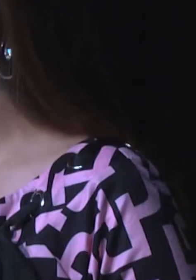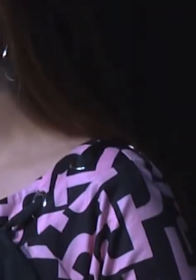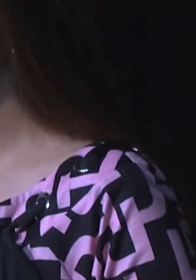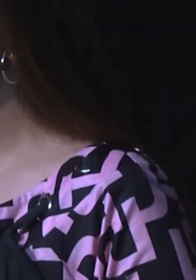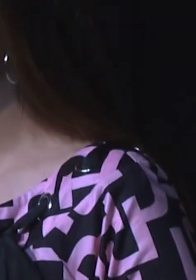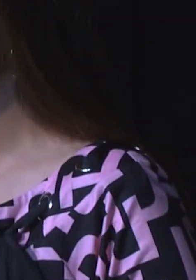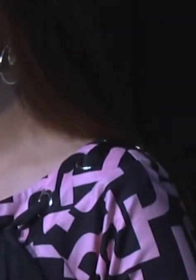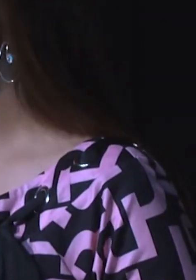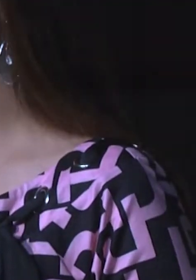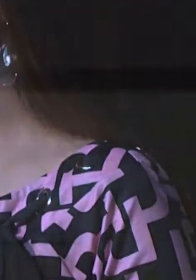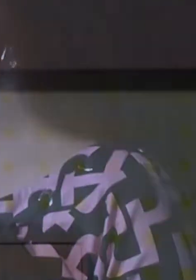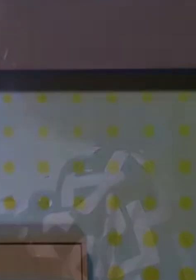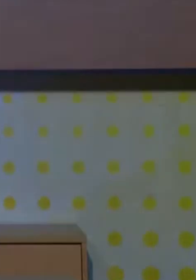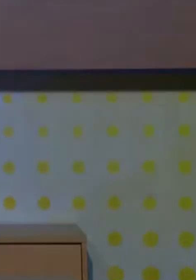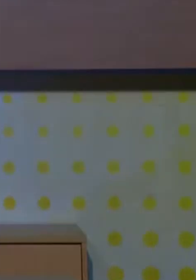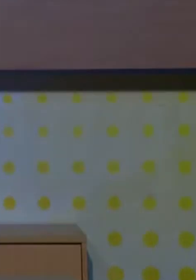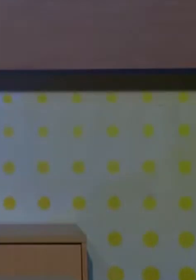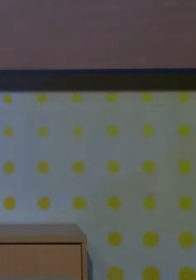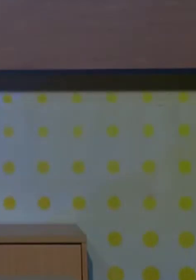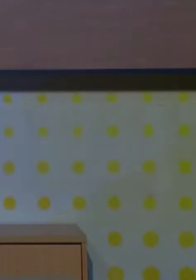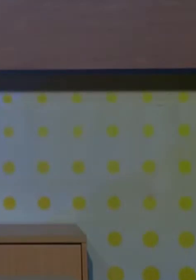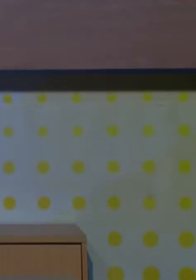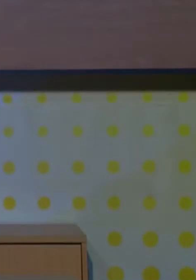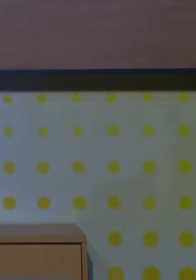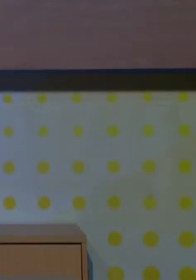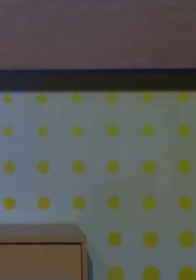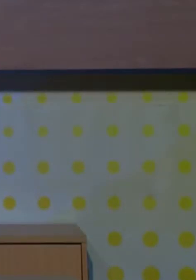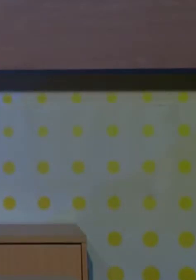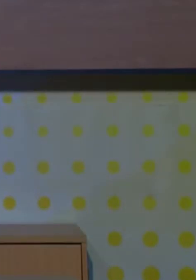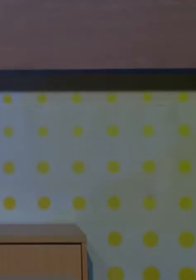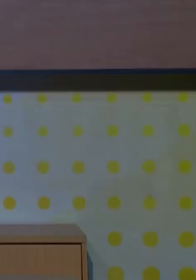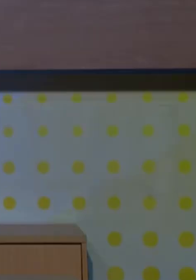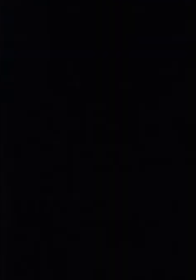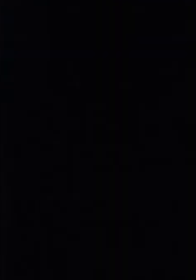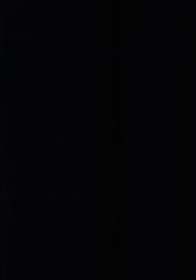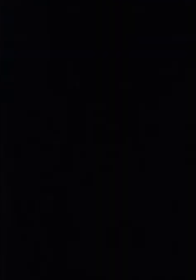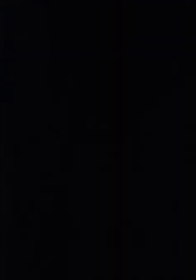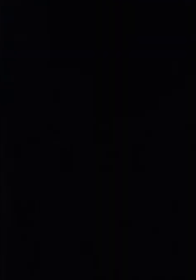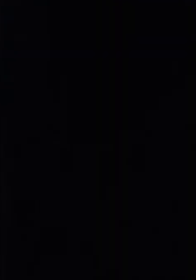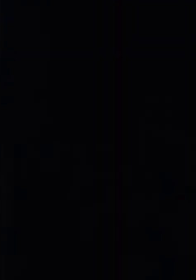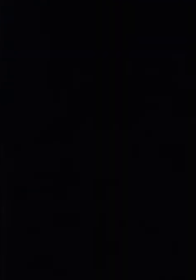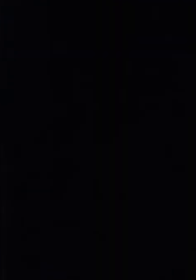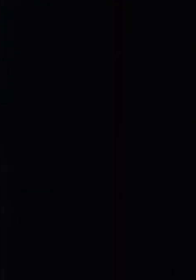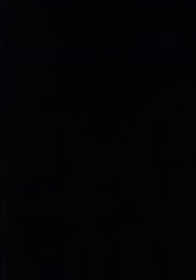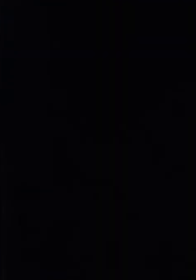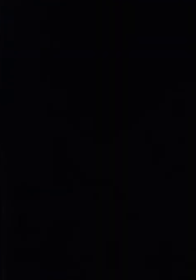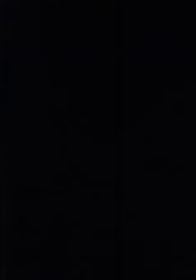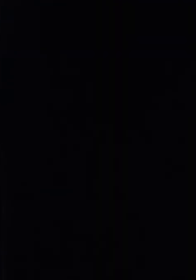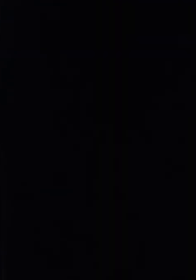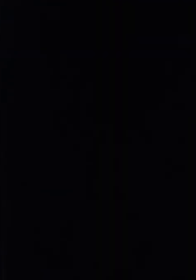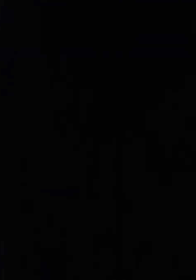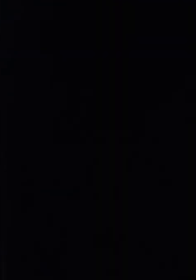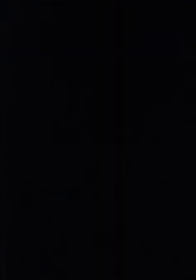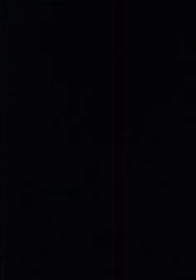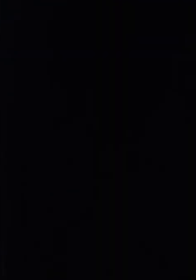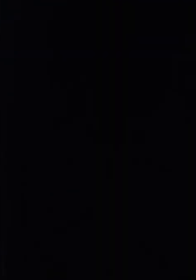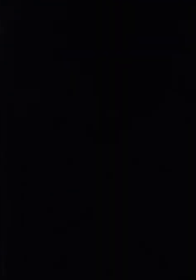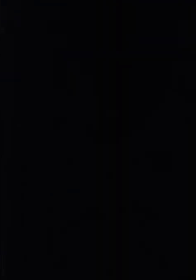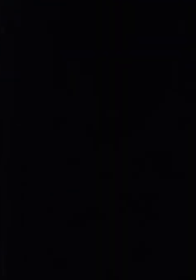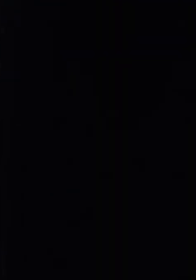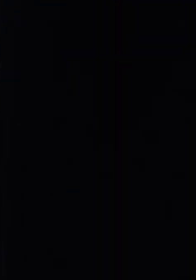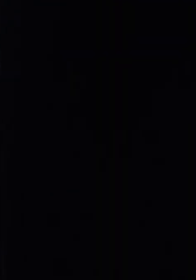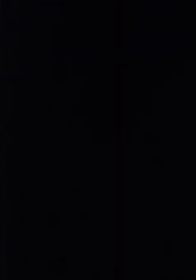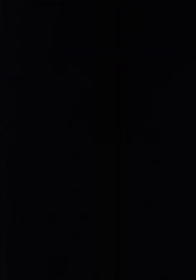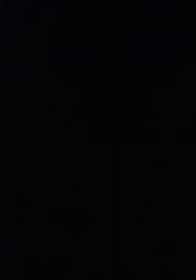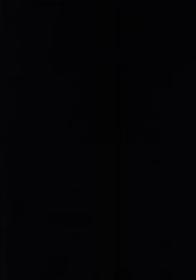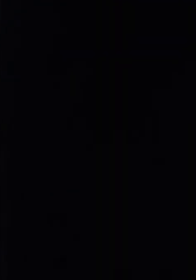creatividad e ingenio. Para ello, dispondrán hasta la primera semana de octubre para formular y enviar sus propuestas.